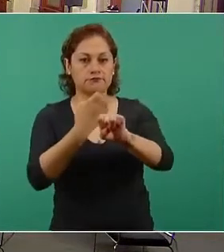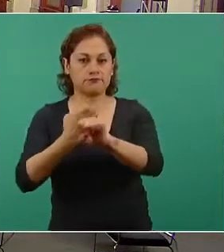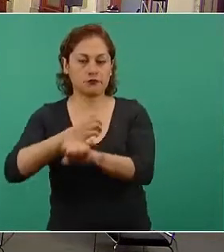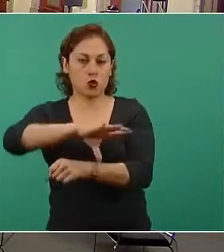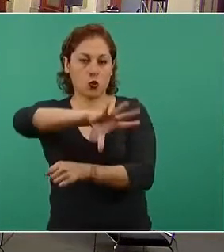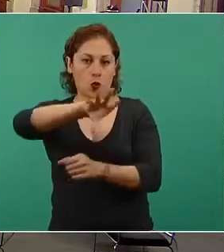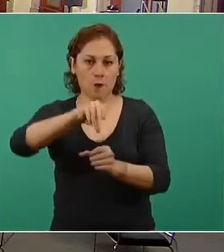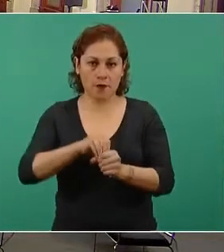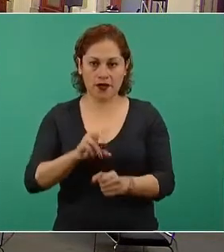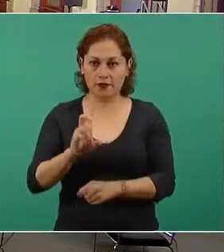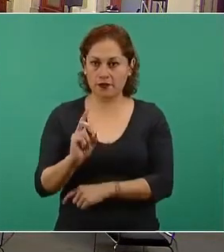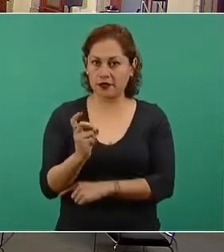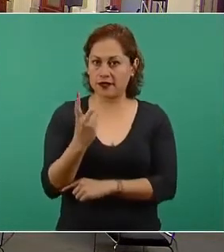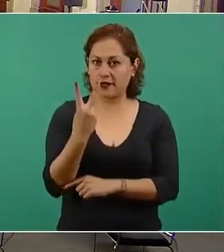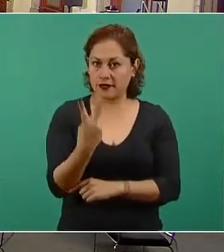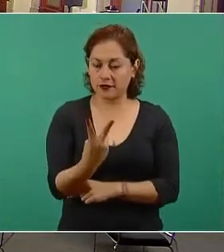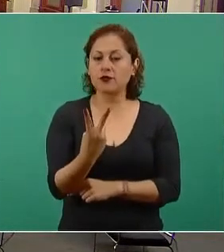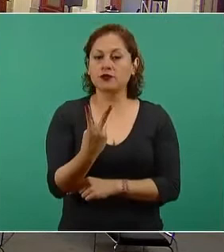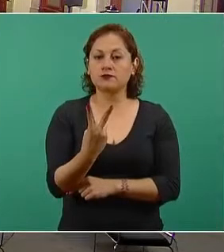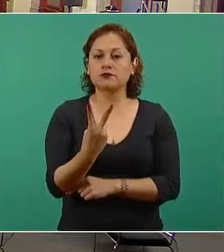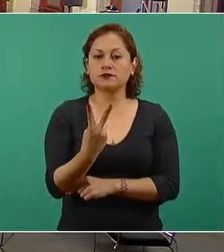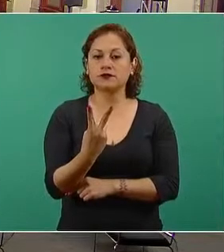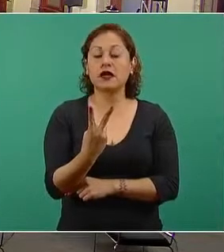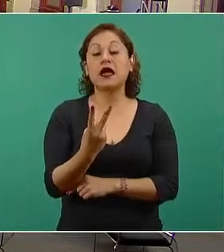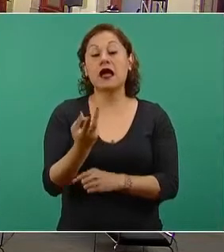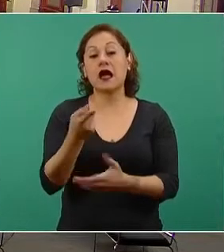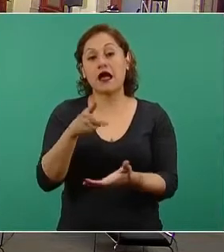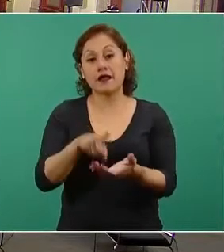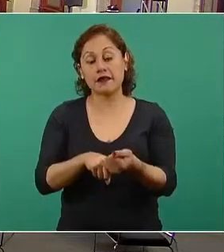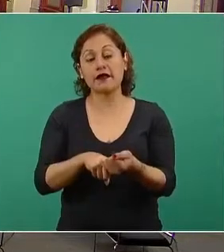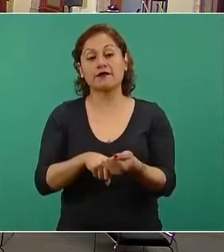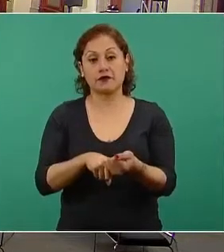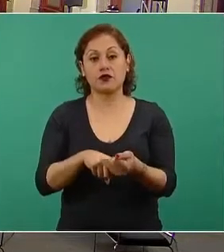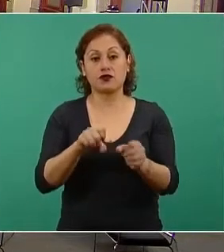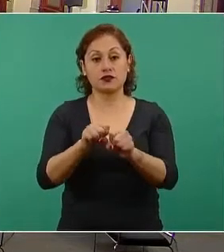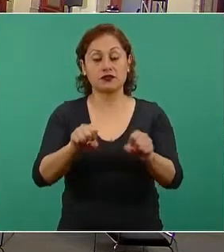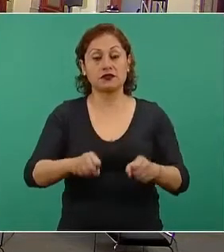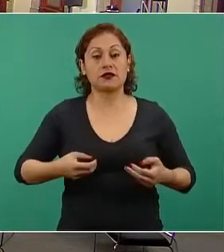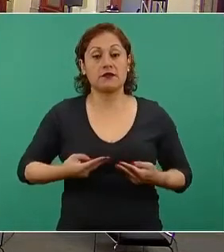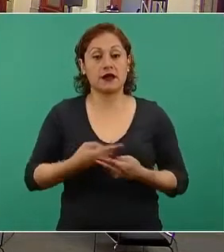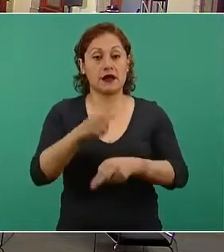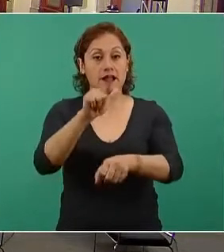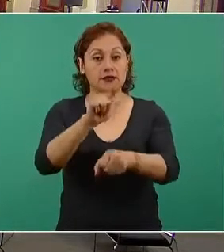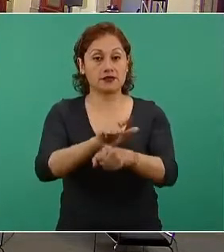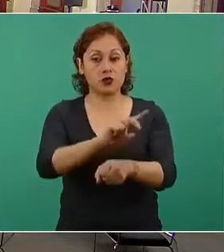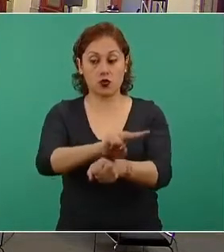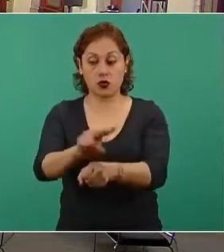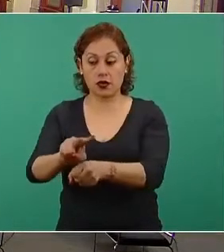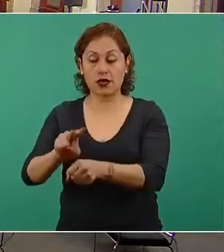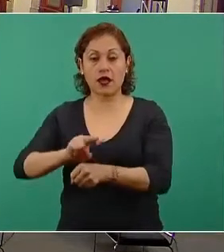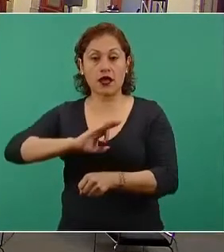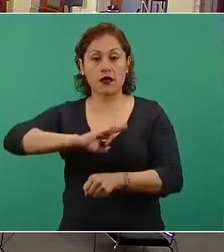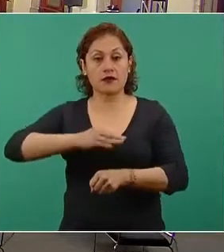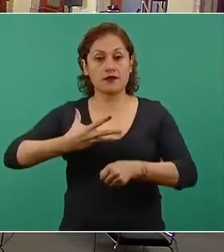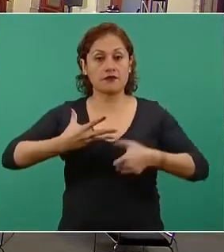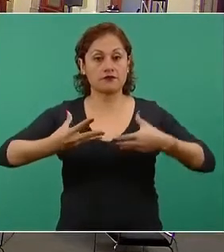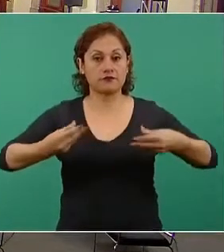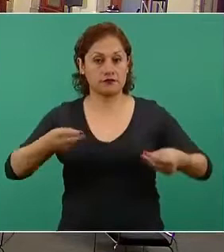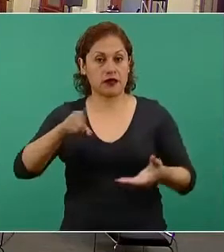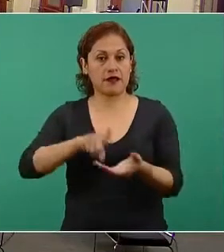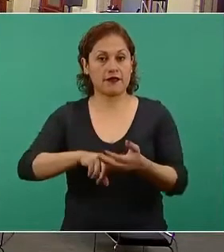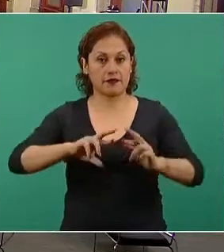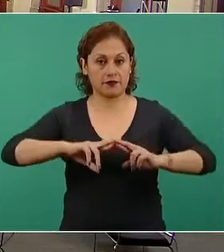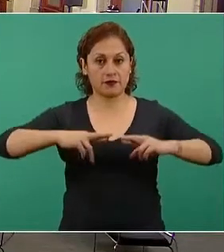tenemos actualmente en la plataforma del Sistema Nacional de Vigilancia Epidemiológica a través del Sistema de Vigilancia Epidemiológica de